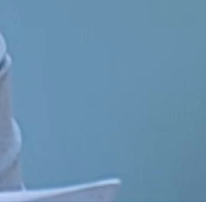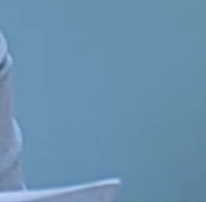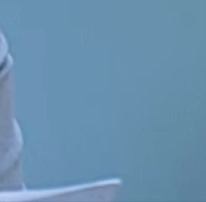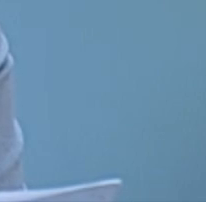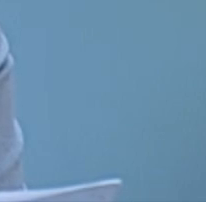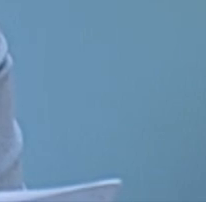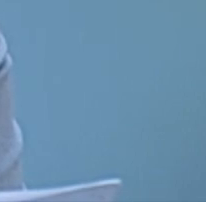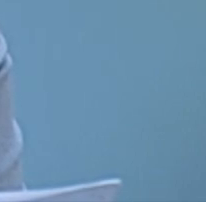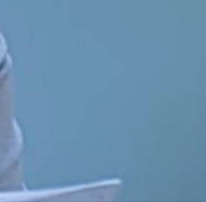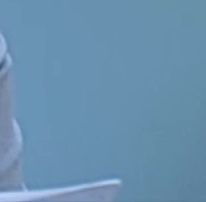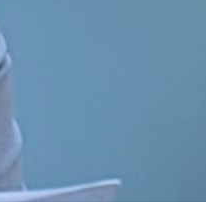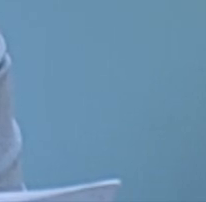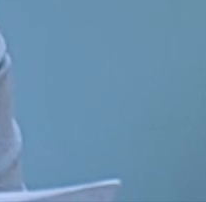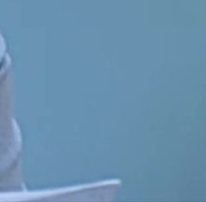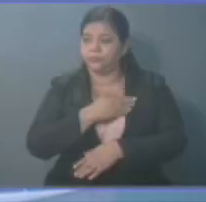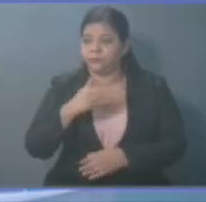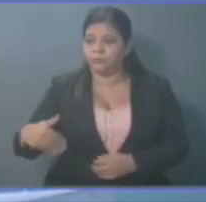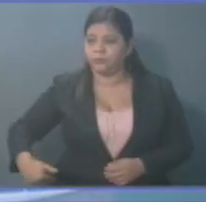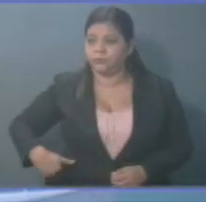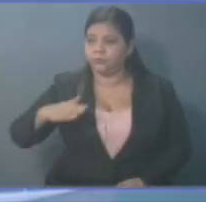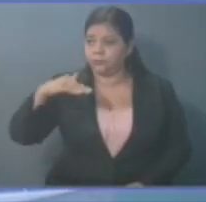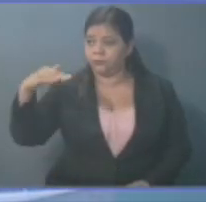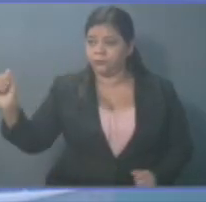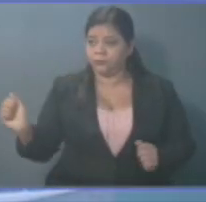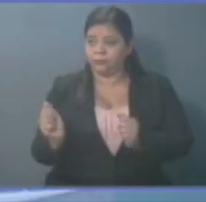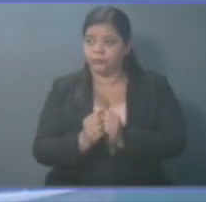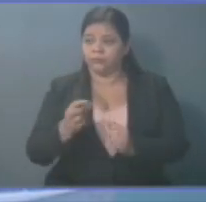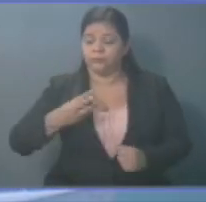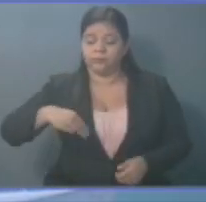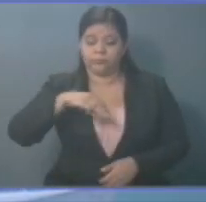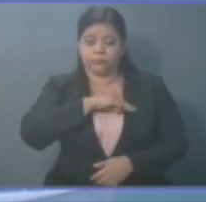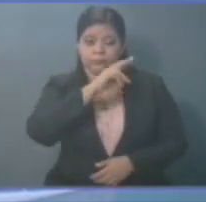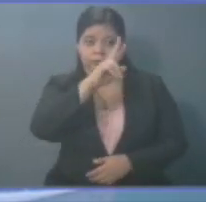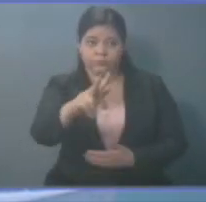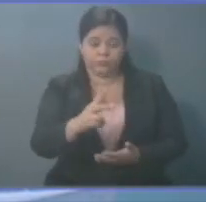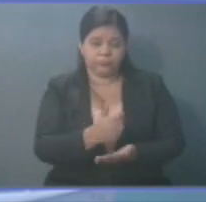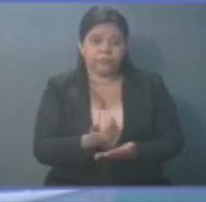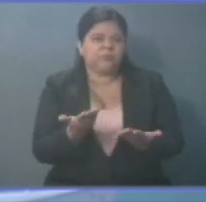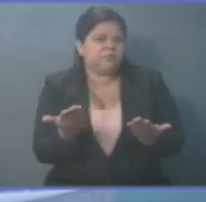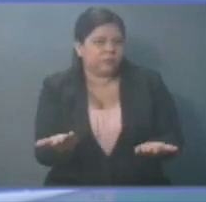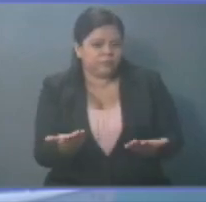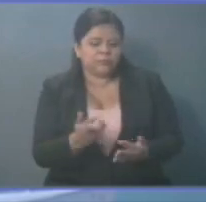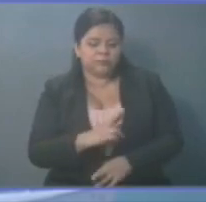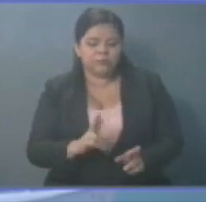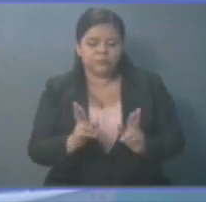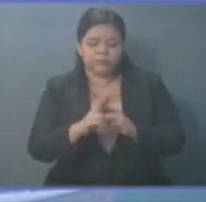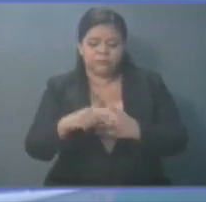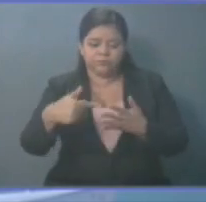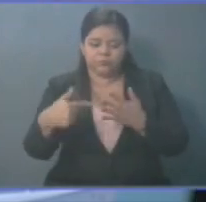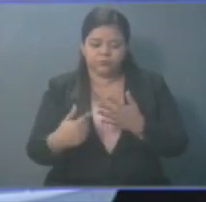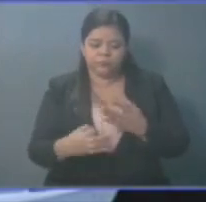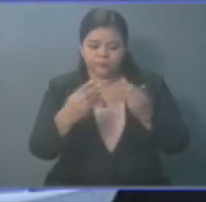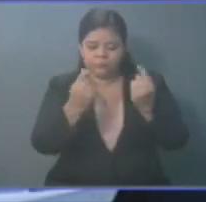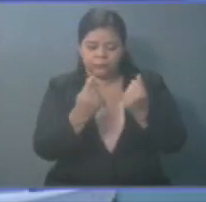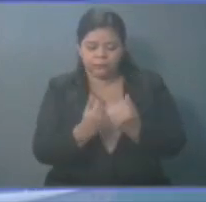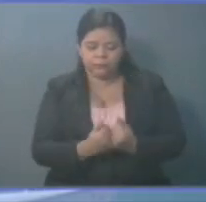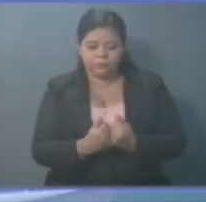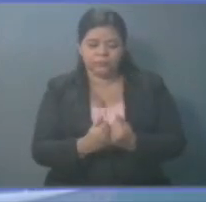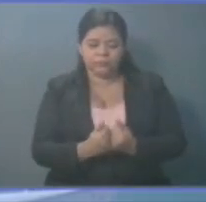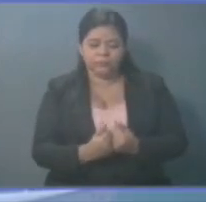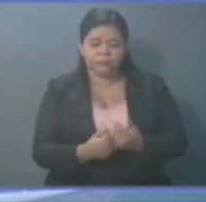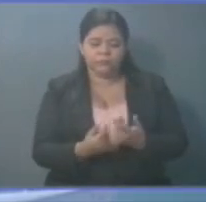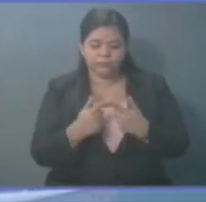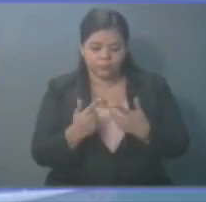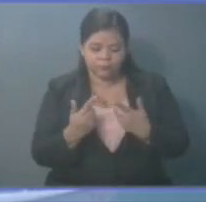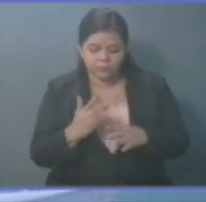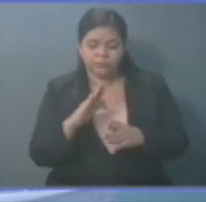1989-4-2020-1, que contiene iniciativa del Presidente de la República por medio del Ministro de Hacienda, en el sentido se reforme la Ley de Presupuesto en la parte